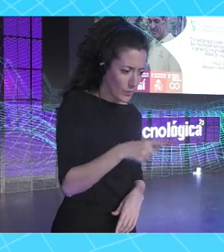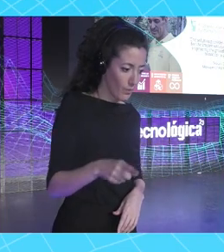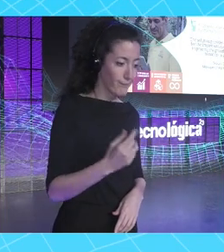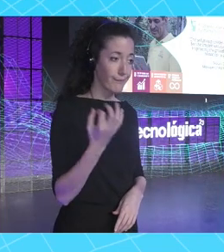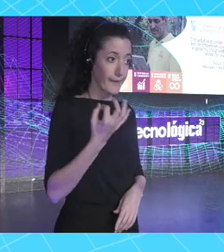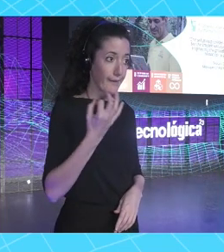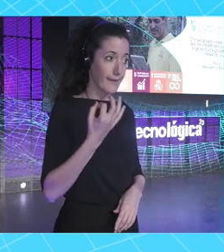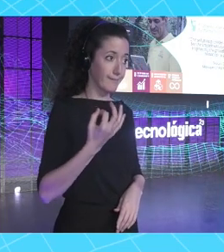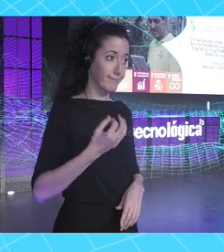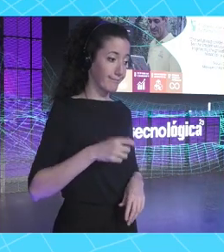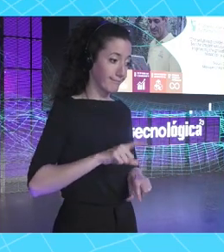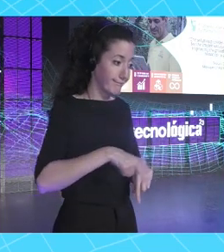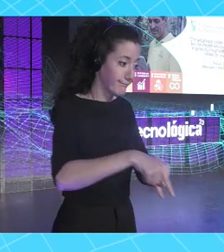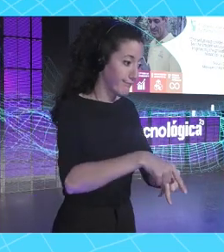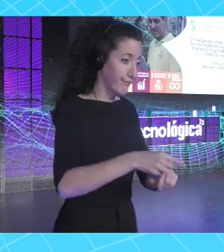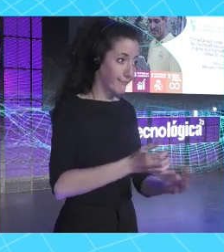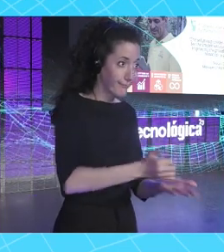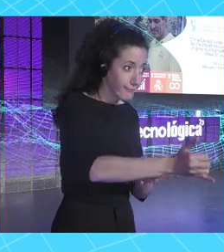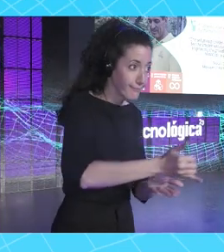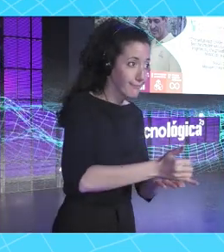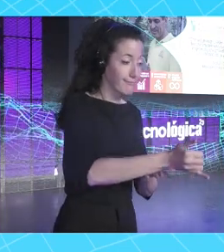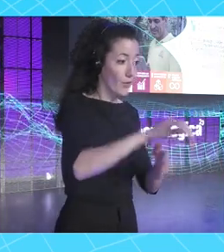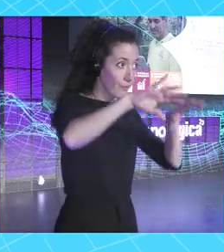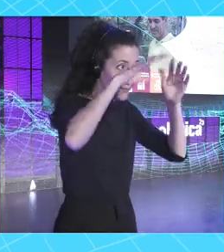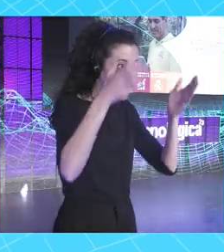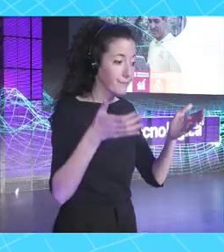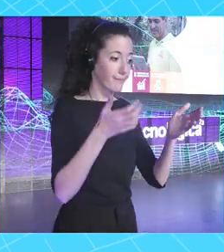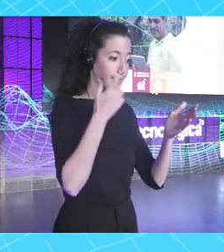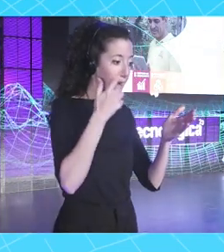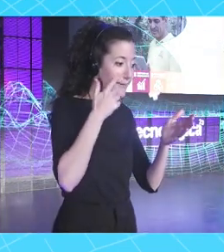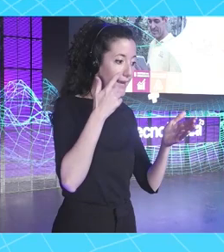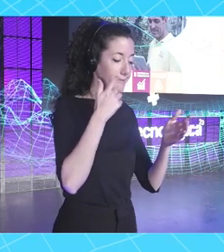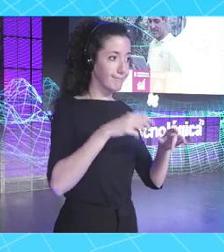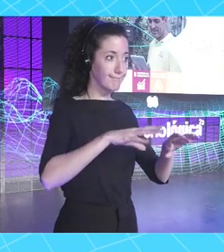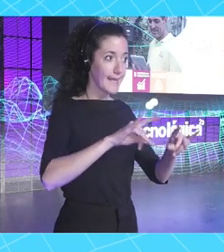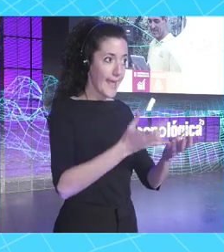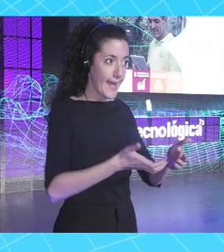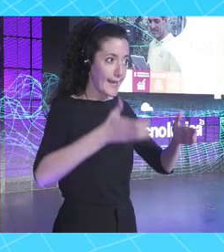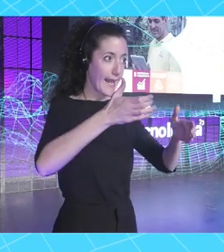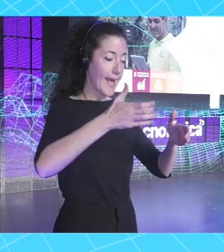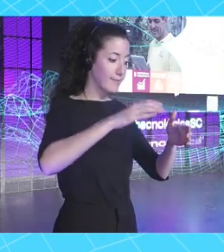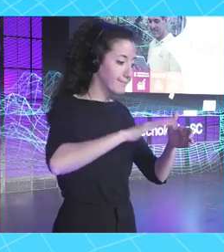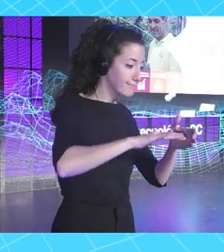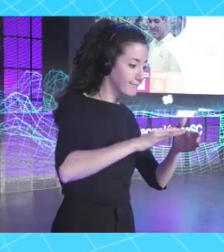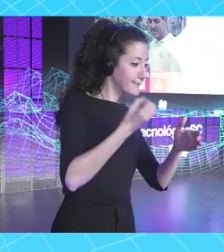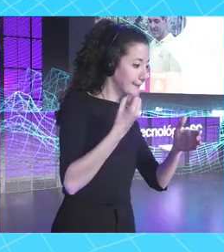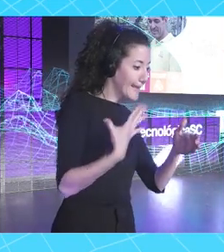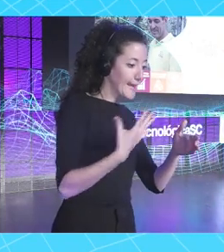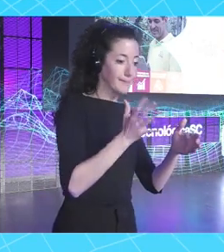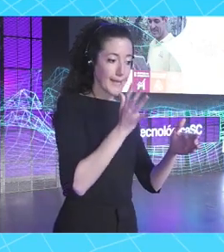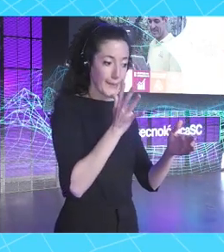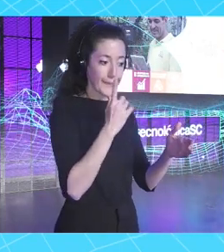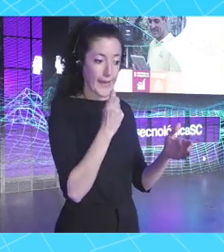la tierra o ver cómo estaban las hojas etcétera etcétera y claro pues eso es un poco rollo y además te limita